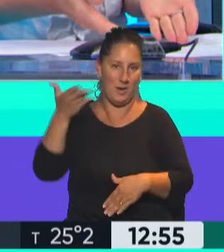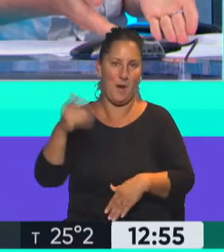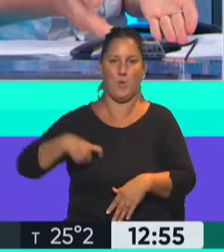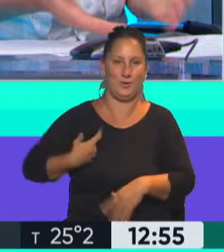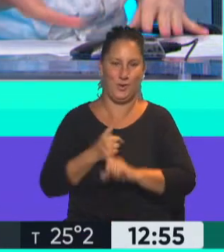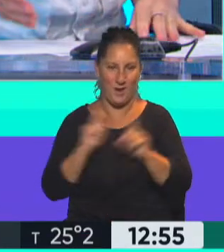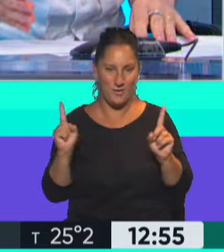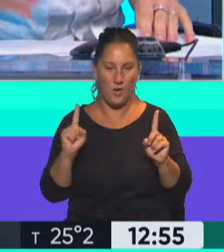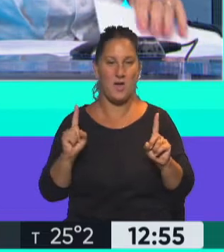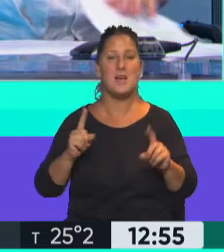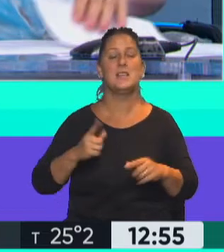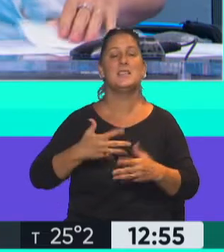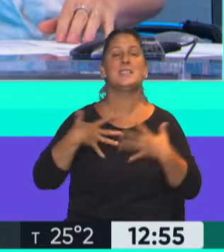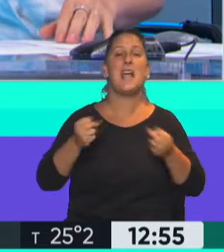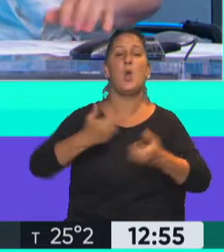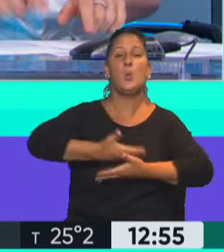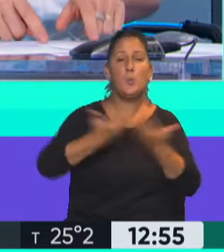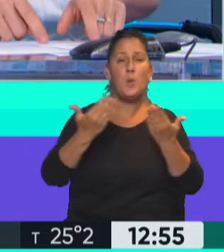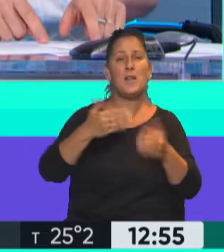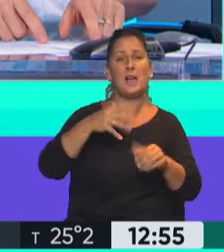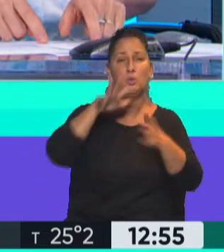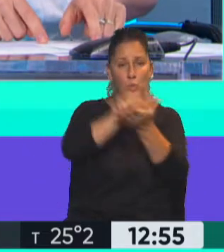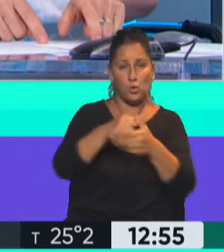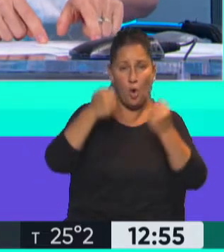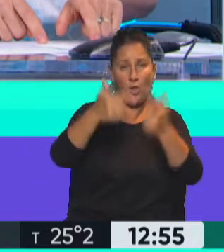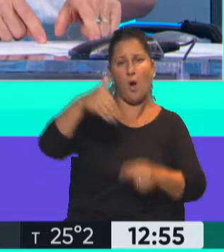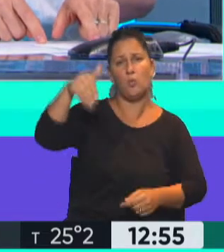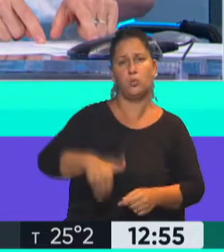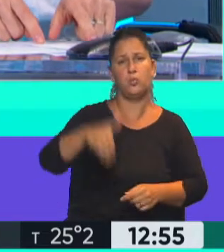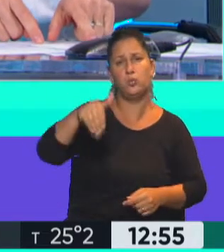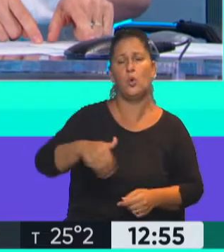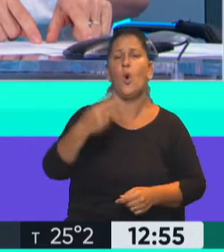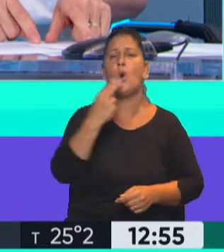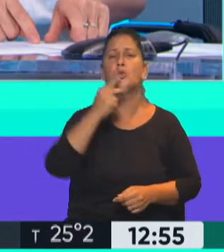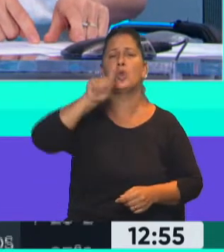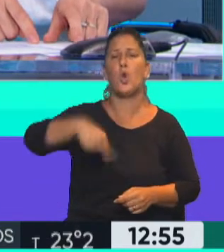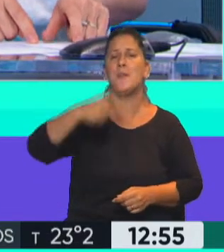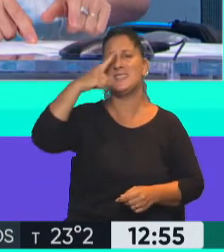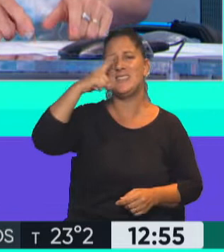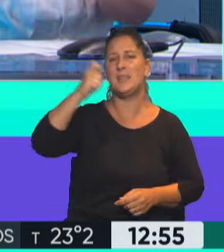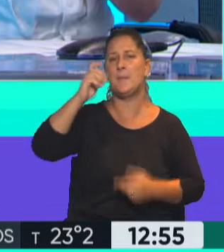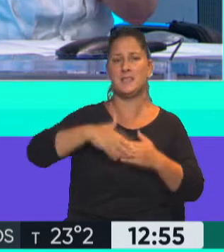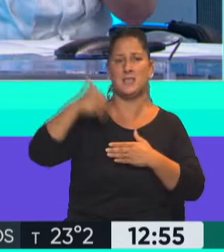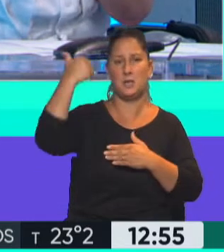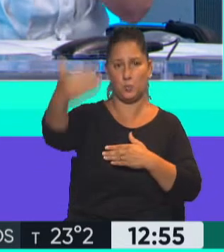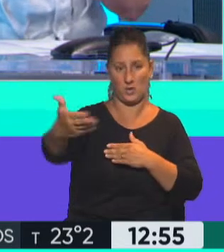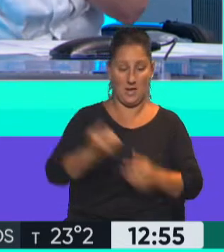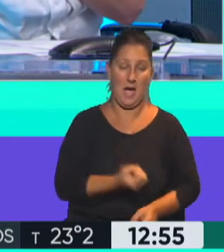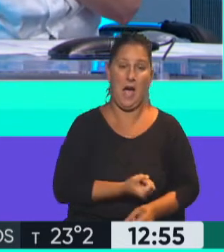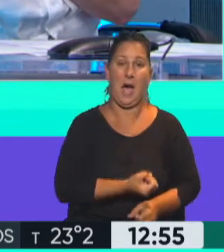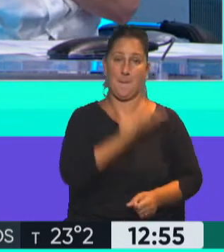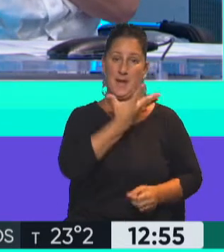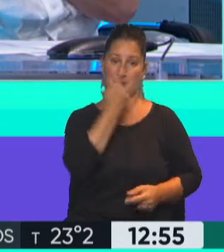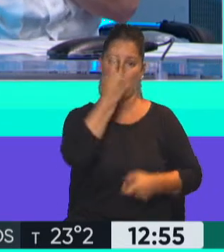salud pública tiene una demora promedio de 11,7 meses entre la aparición del primer